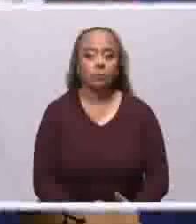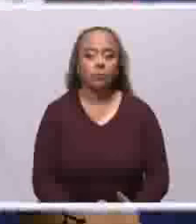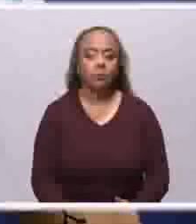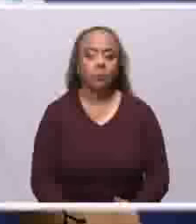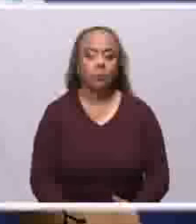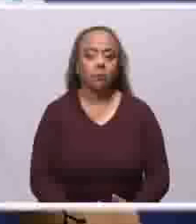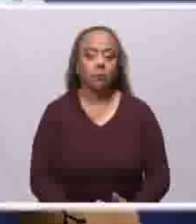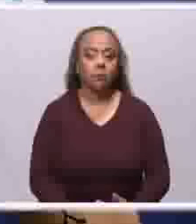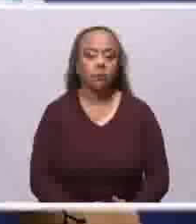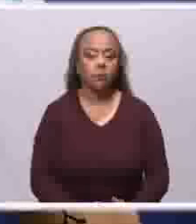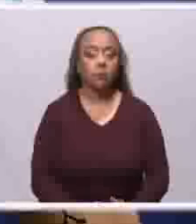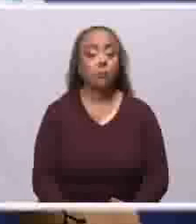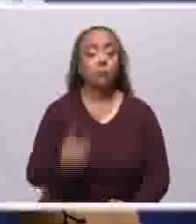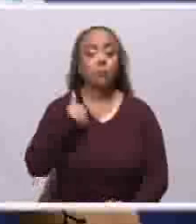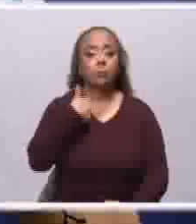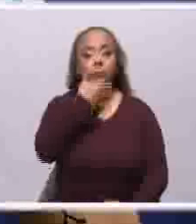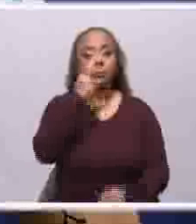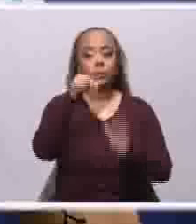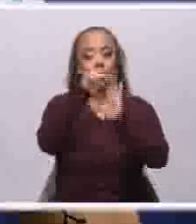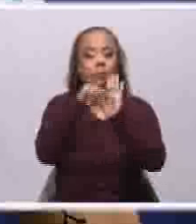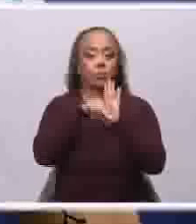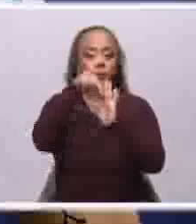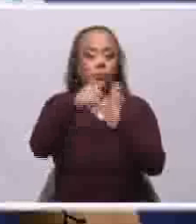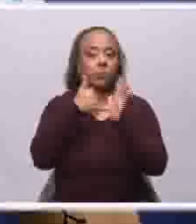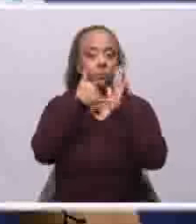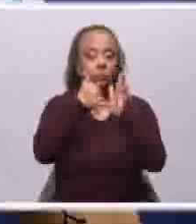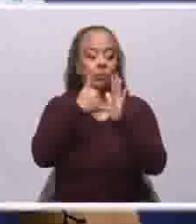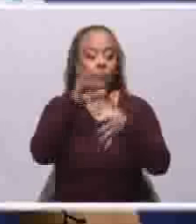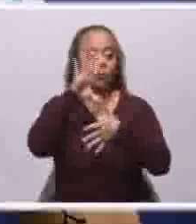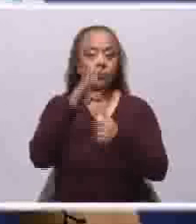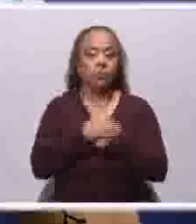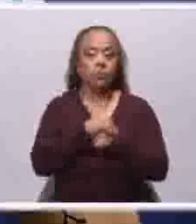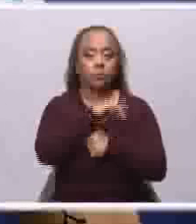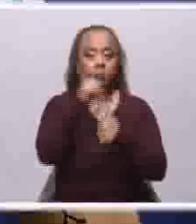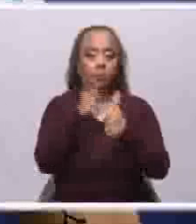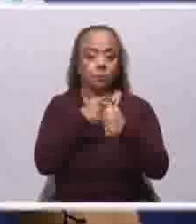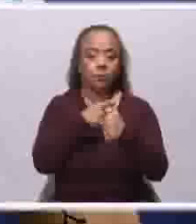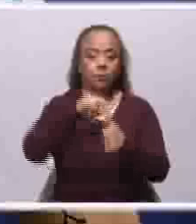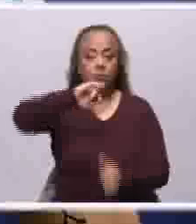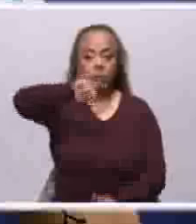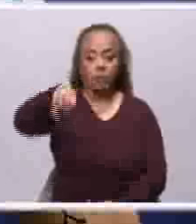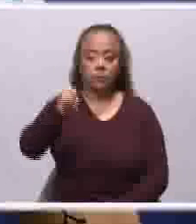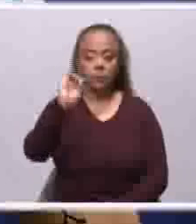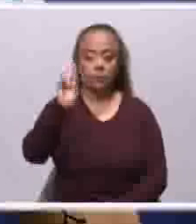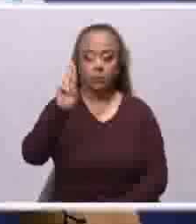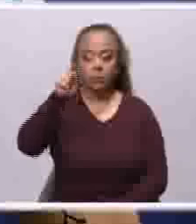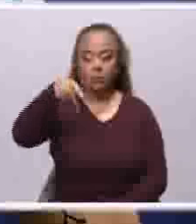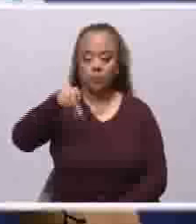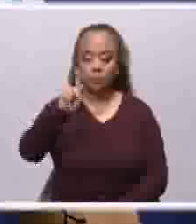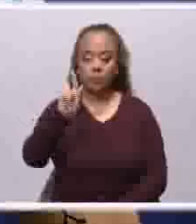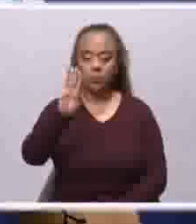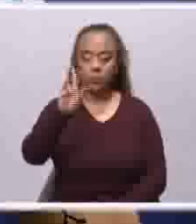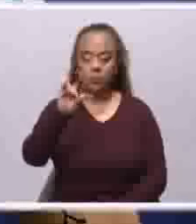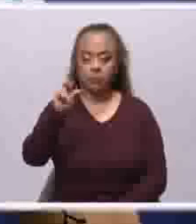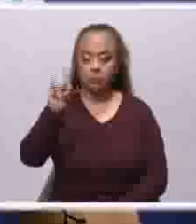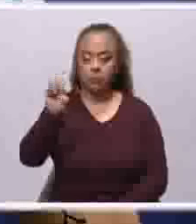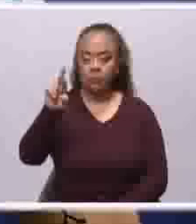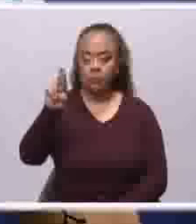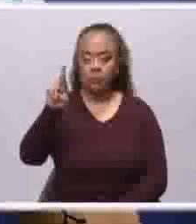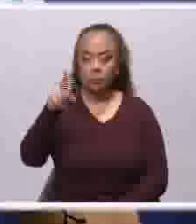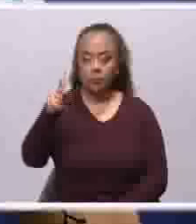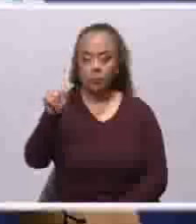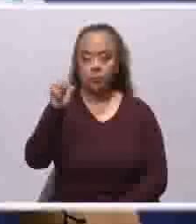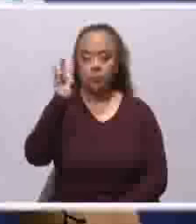opuesto los que tienen mejor calificación durante esta copa América en primera posición Juan Pablo Vargas 7.27 le da